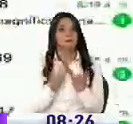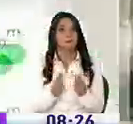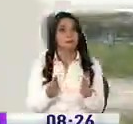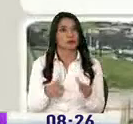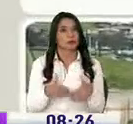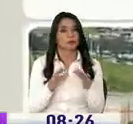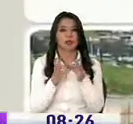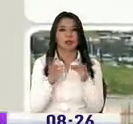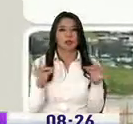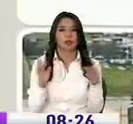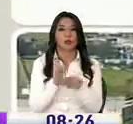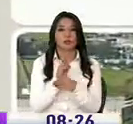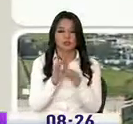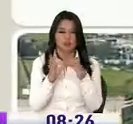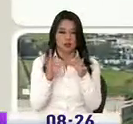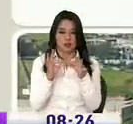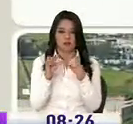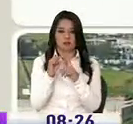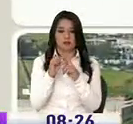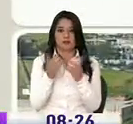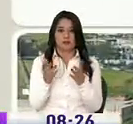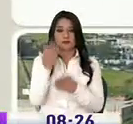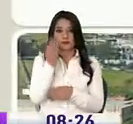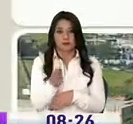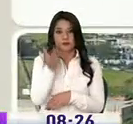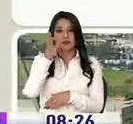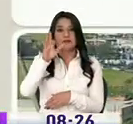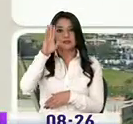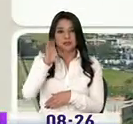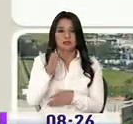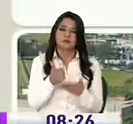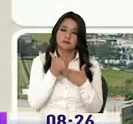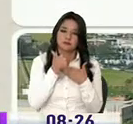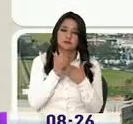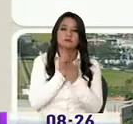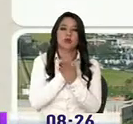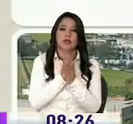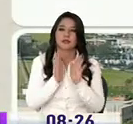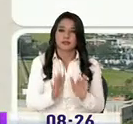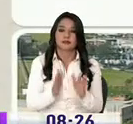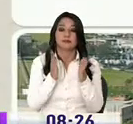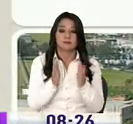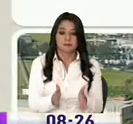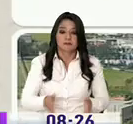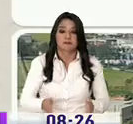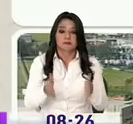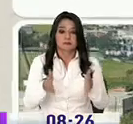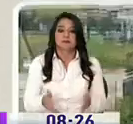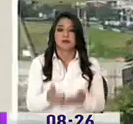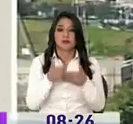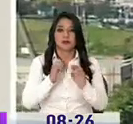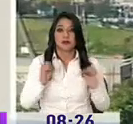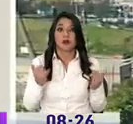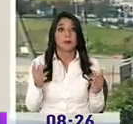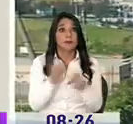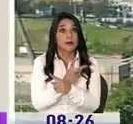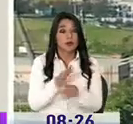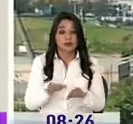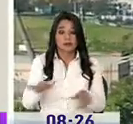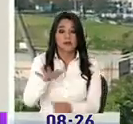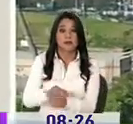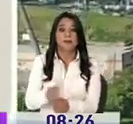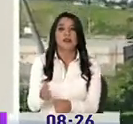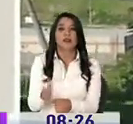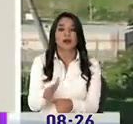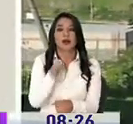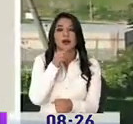ahí descifrando. Buenos días, señores TVC, de nuevo molestándoles. Con la misma calle nadie nos ayuda. Ahora peor, no hay tapa de la alcantarilla y está